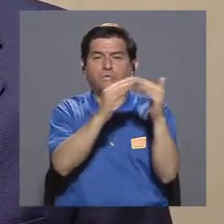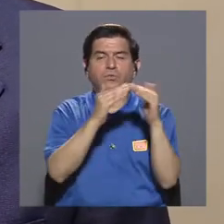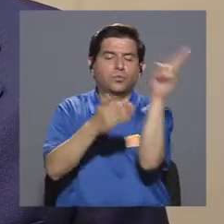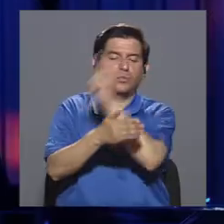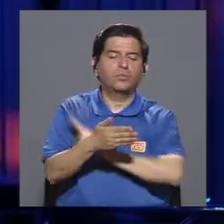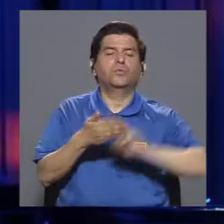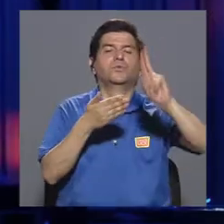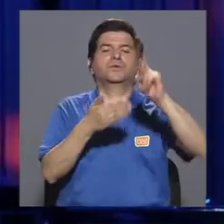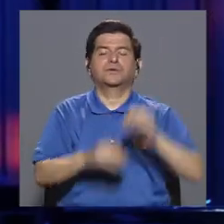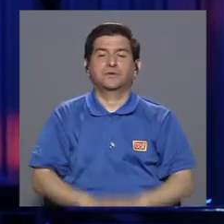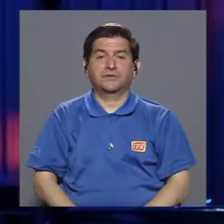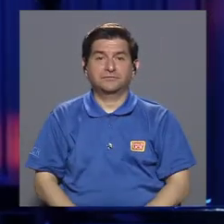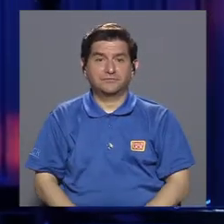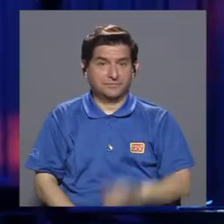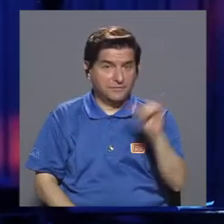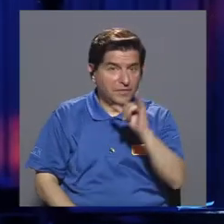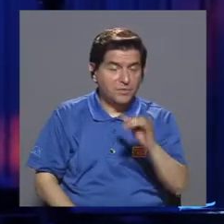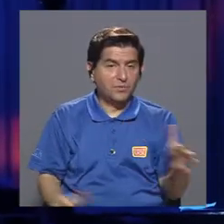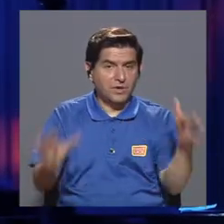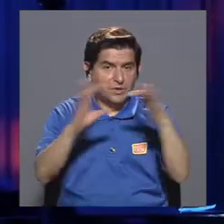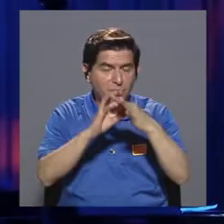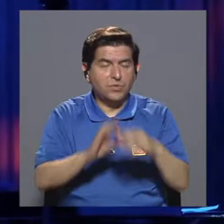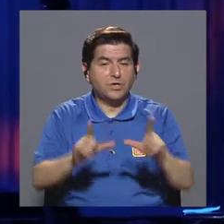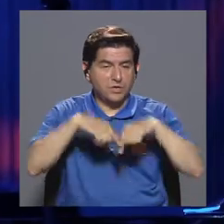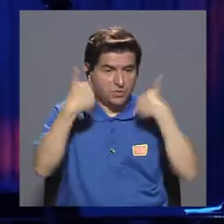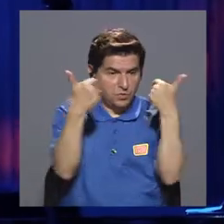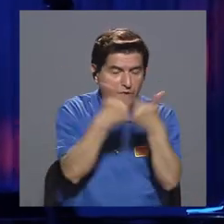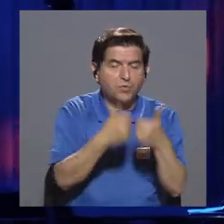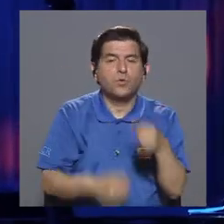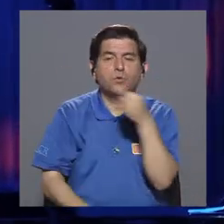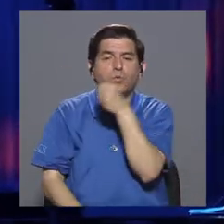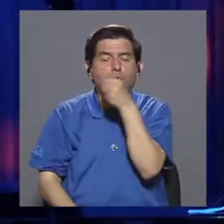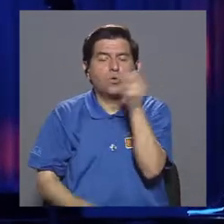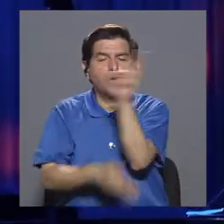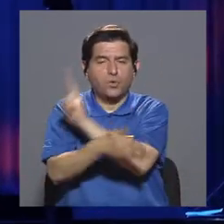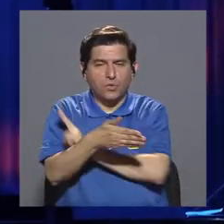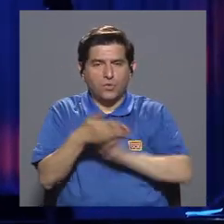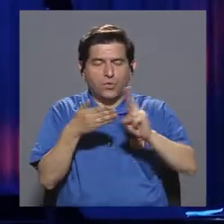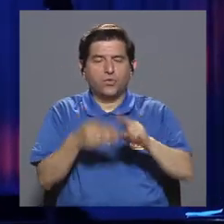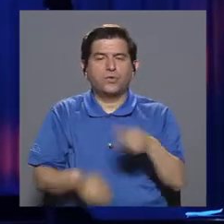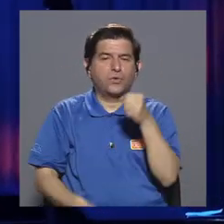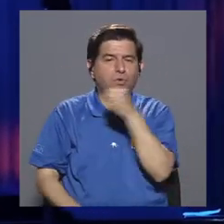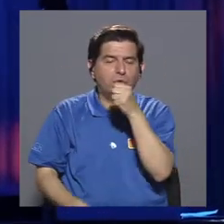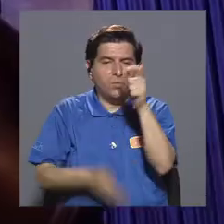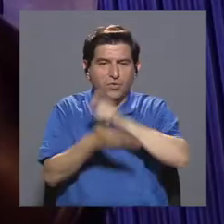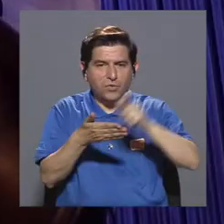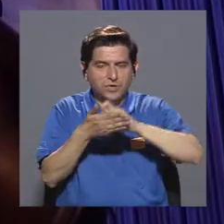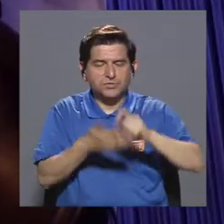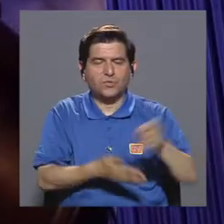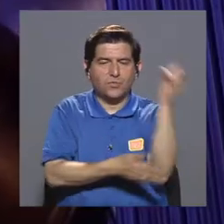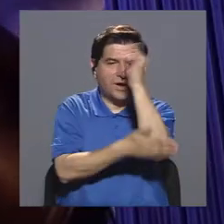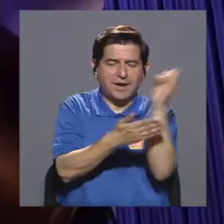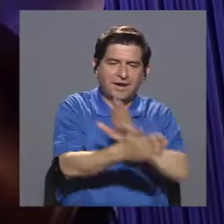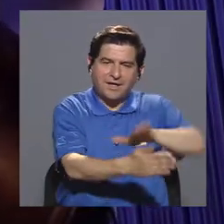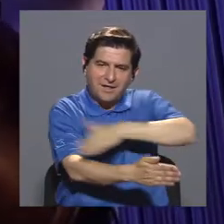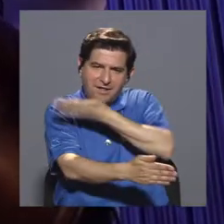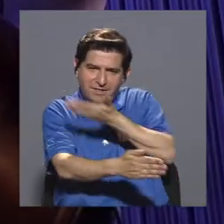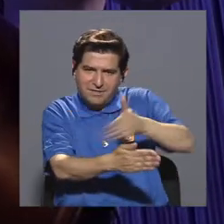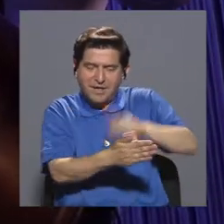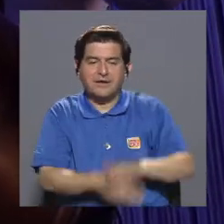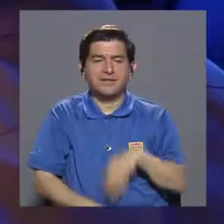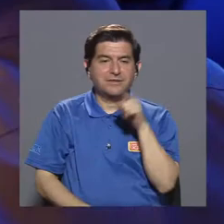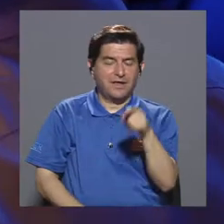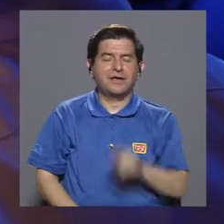comunidad universitaria. Además, en conjunto con la orquesta se presentó el coro universitario y el coro de la Escuela de Artes